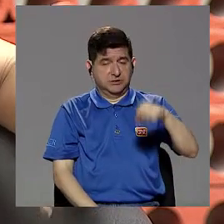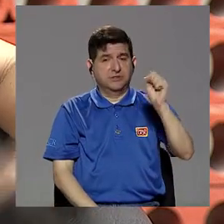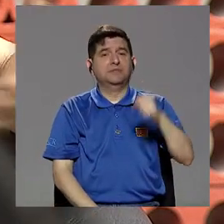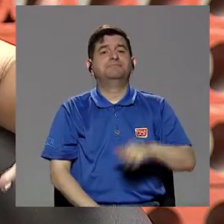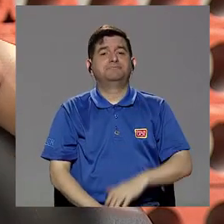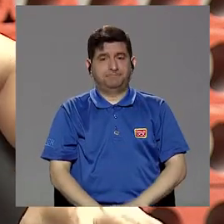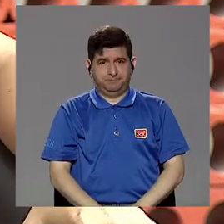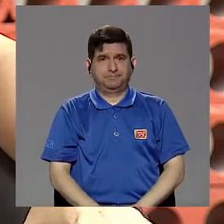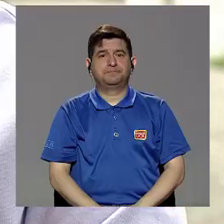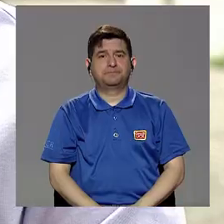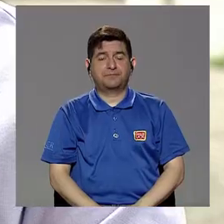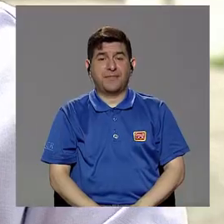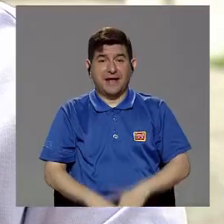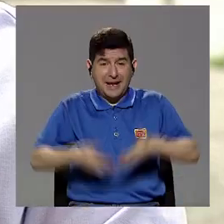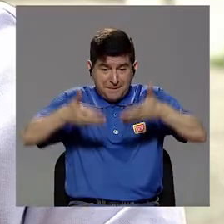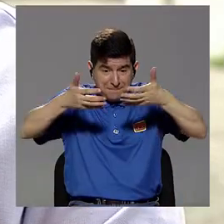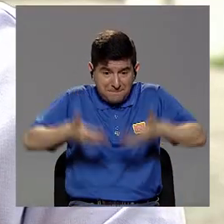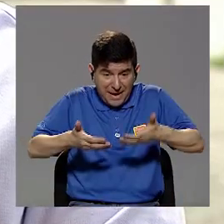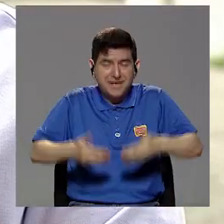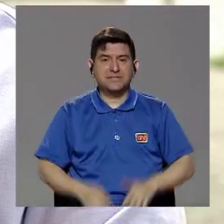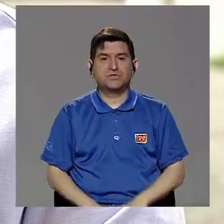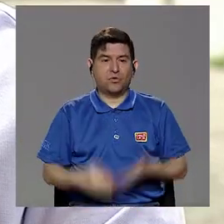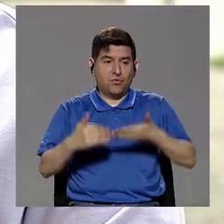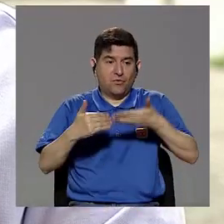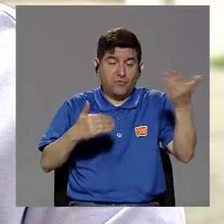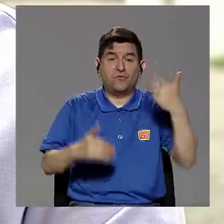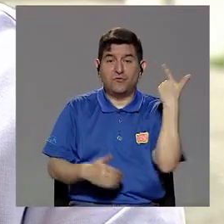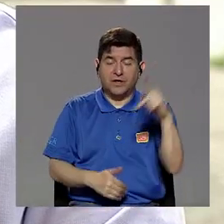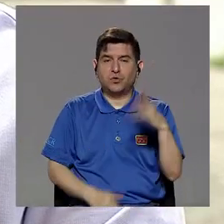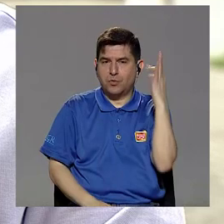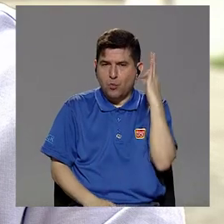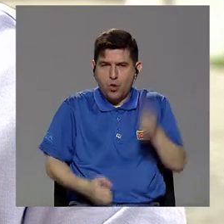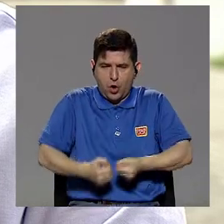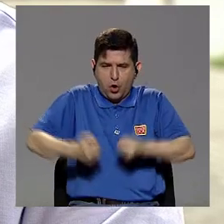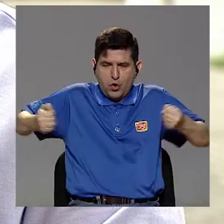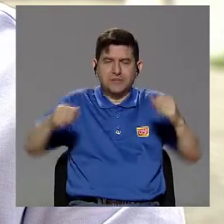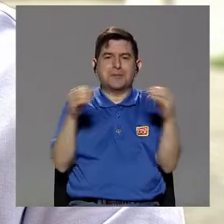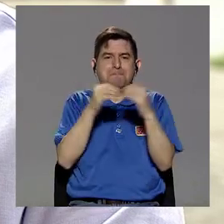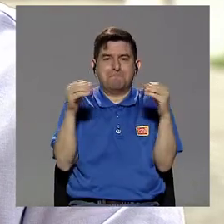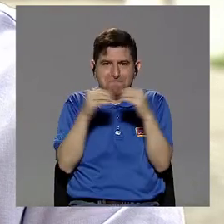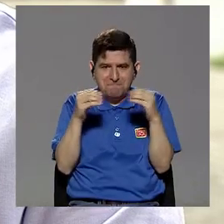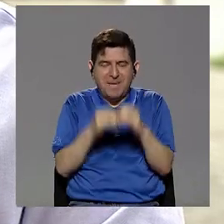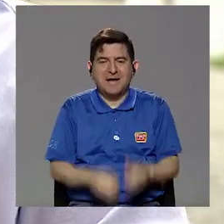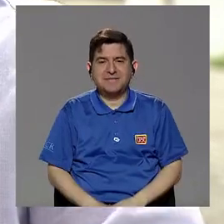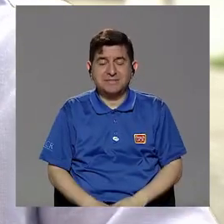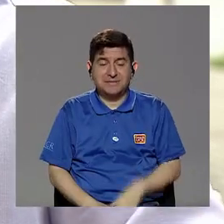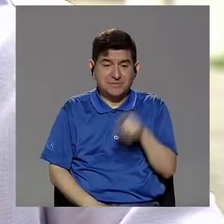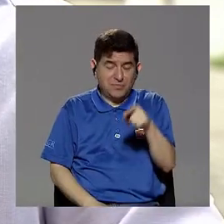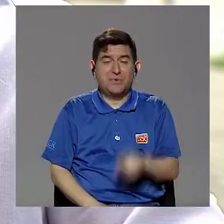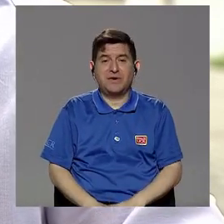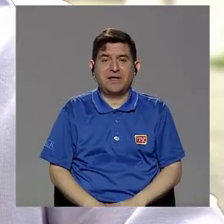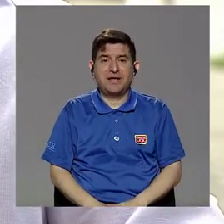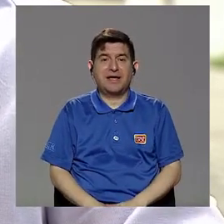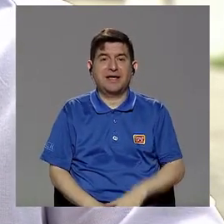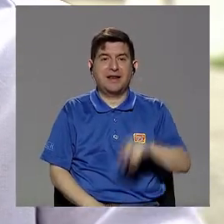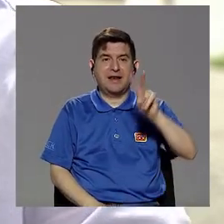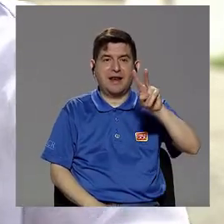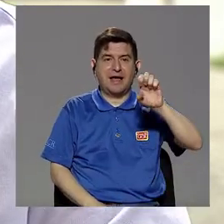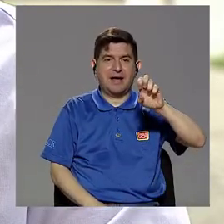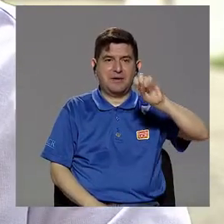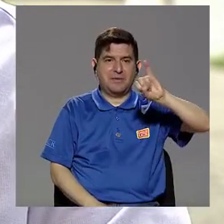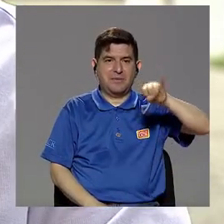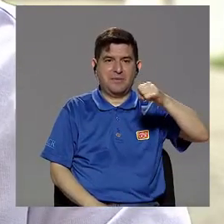del bebé? Sí, correcto. Uh-huh. El peso es un factor de riesgo, entonces las mujeres gorditas van a tener un poquitito más porque la vejiga es lo que está más declive,